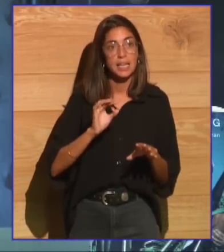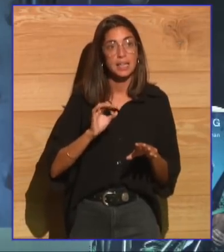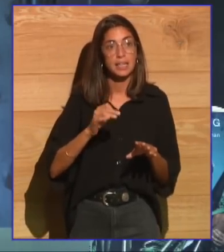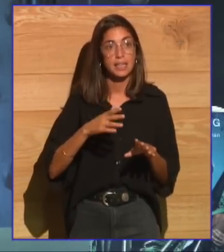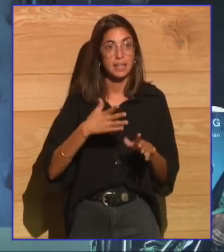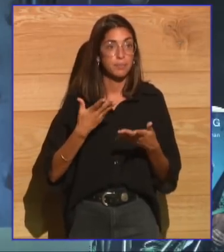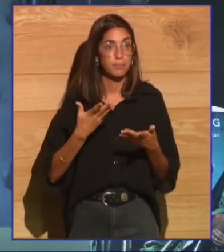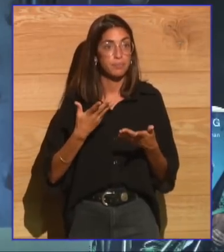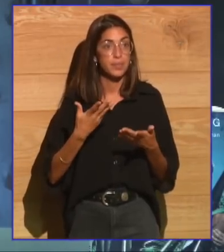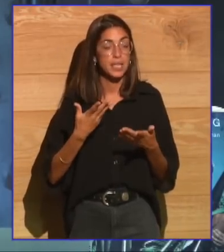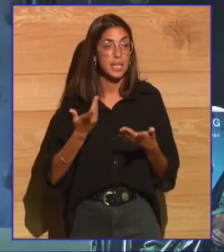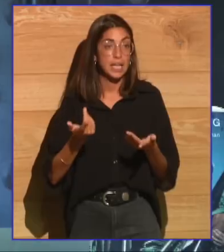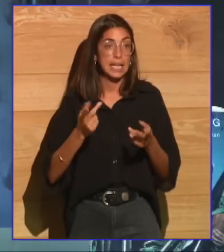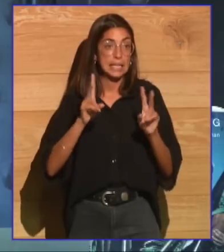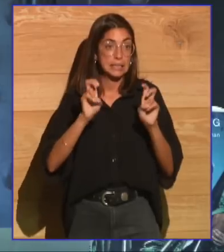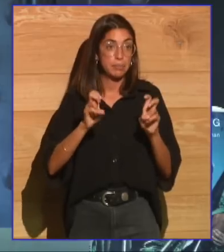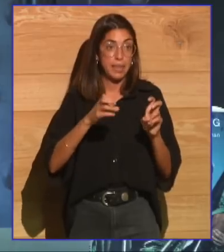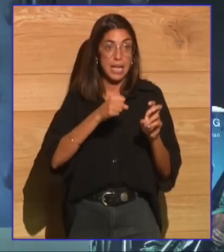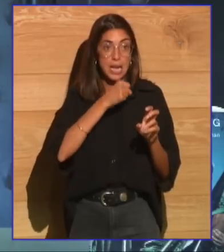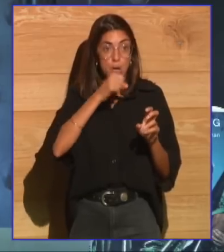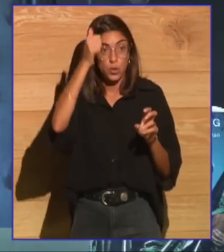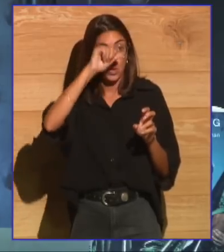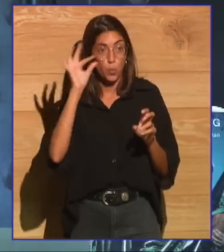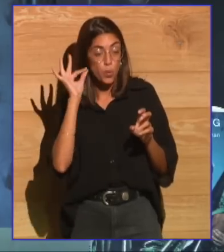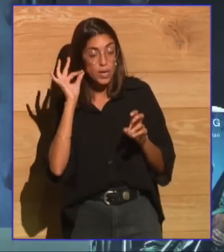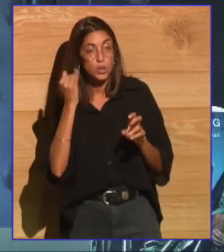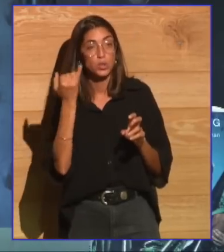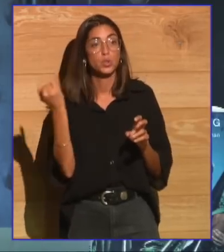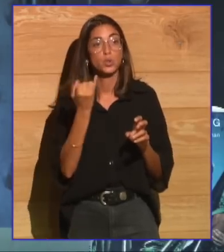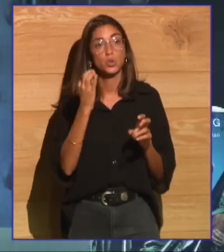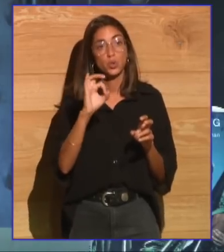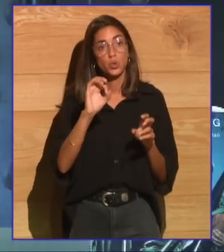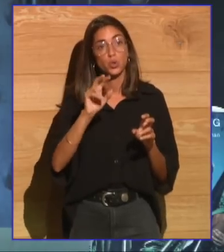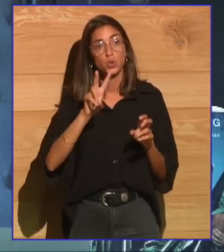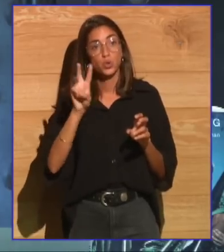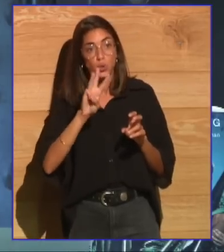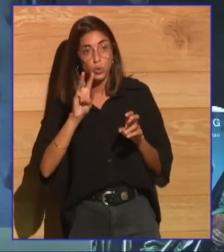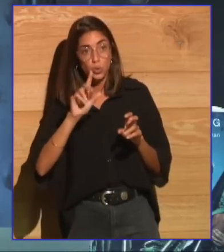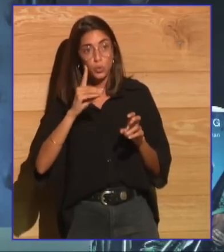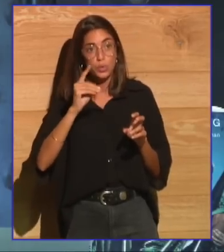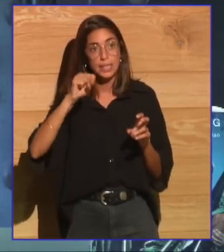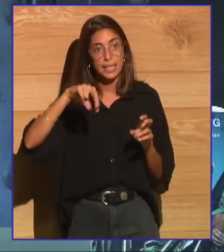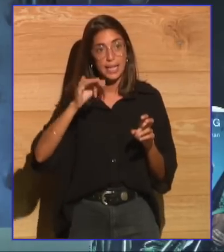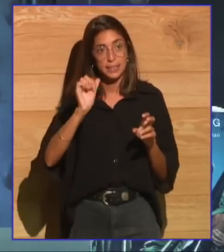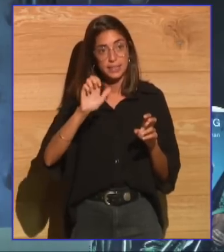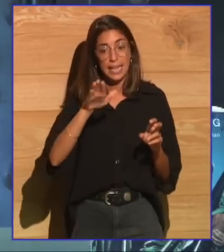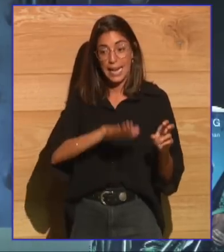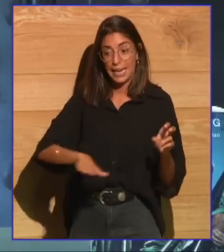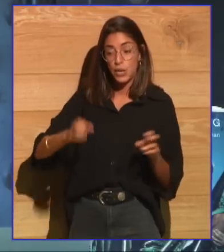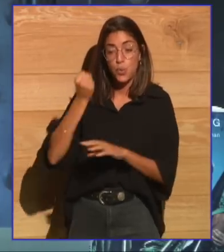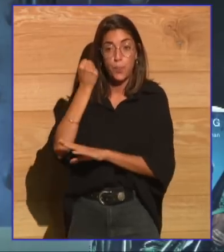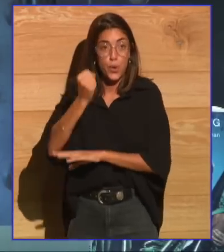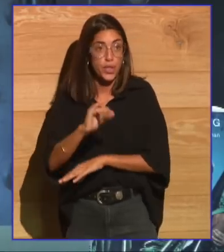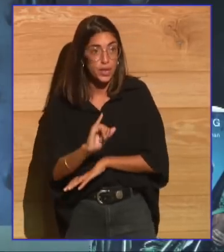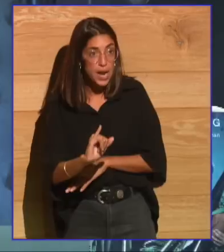ellos que es el de los ángulos y después está el de joe dante que era el del niño que tenía poderes y que llevaba